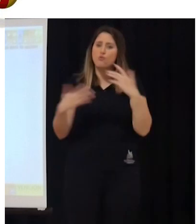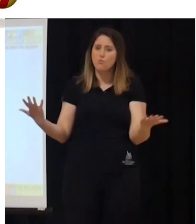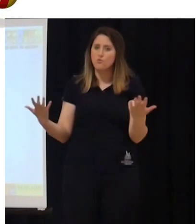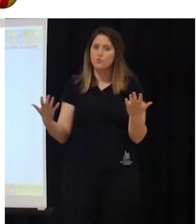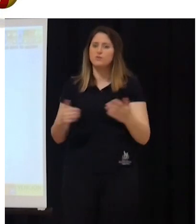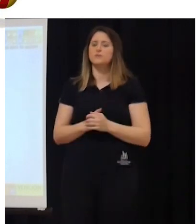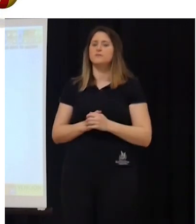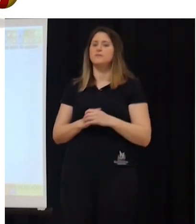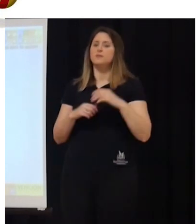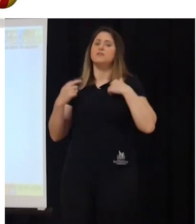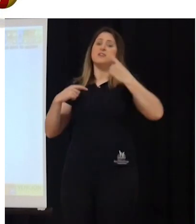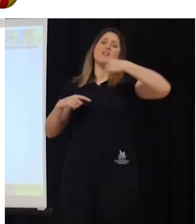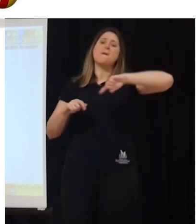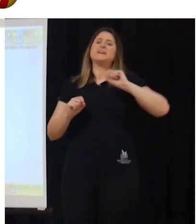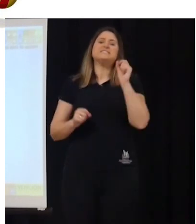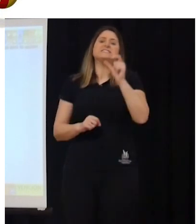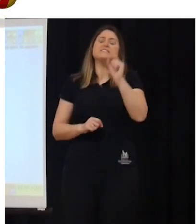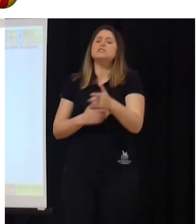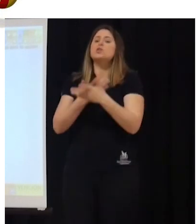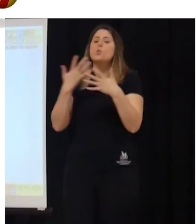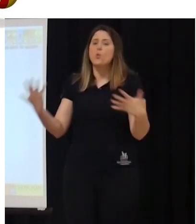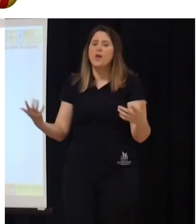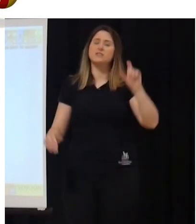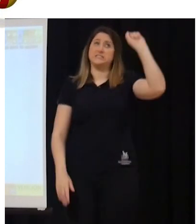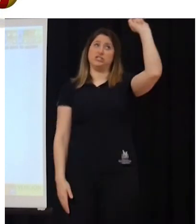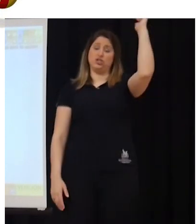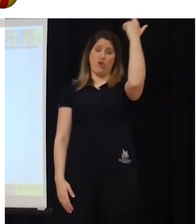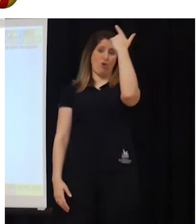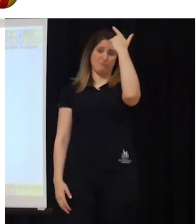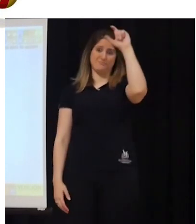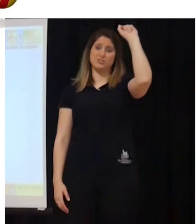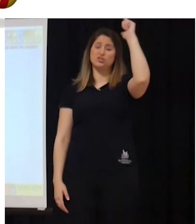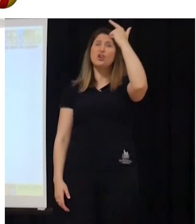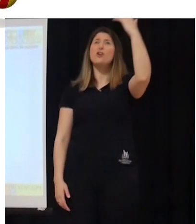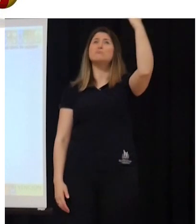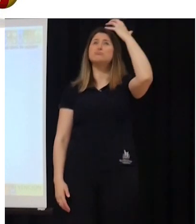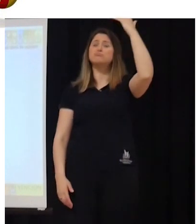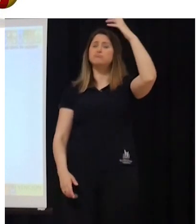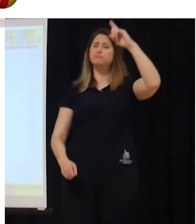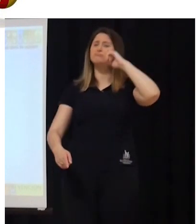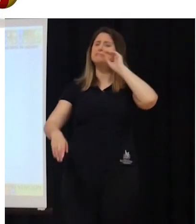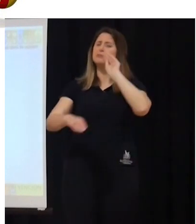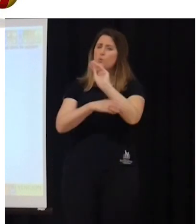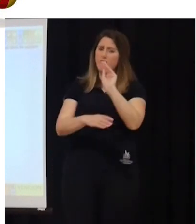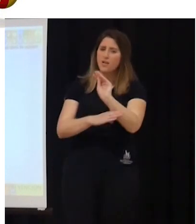más sobre nosotros. Tengan cuidado con el sol. Con el sol lo mejor es no exponerse.